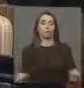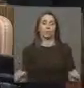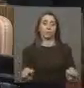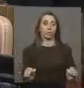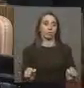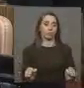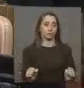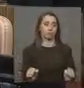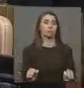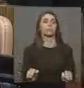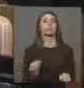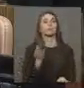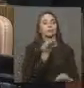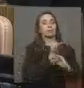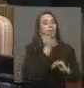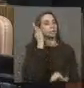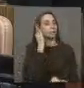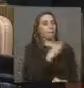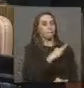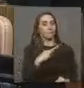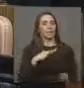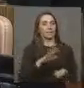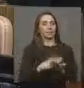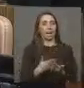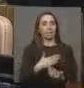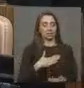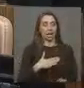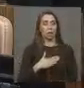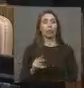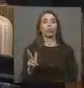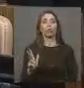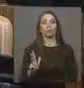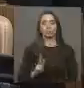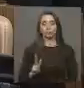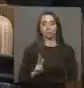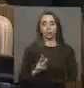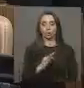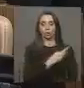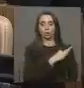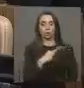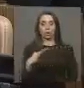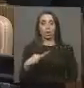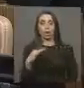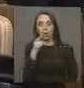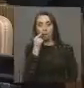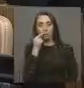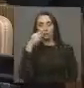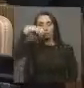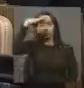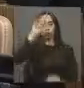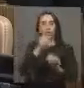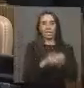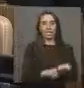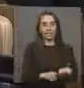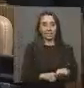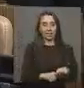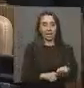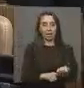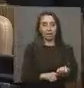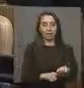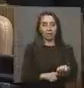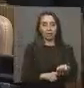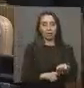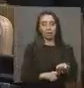reciente solicitó que la señora ministra de salud y la ministro nosotros energía no tomen en consideración